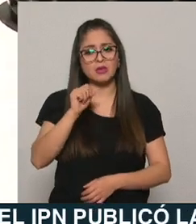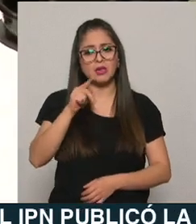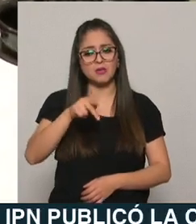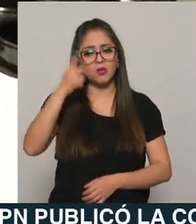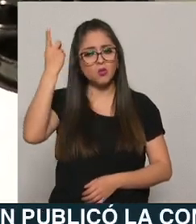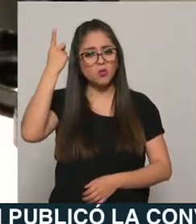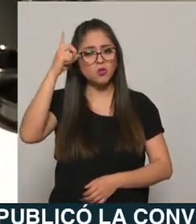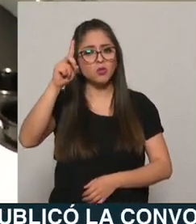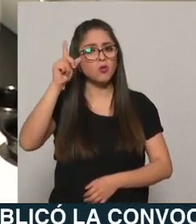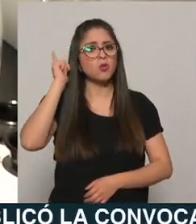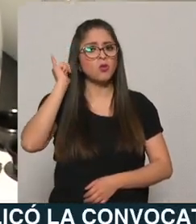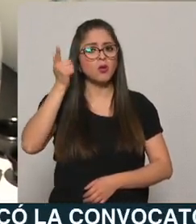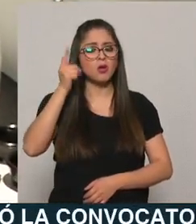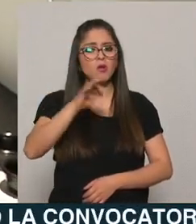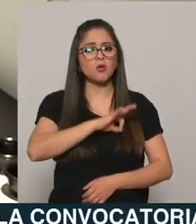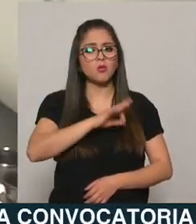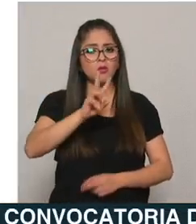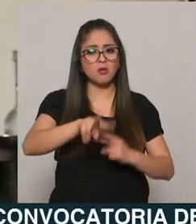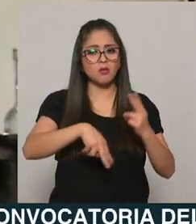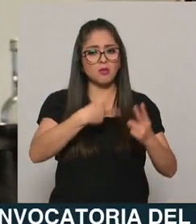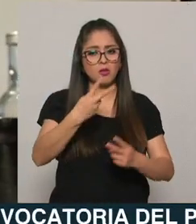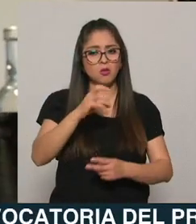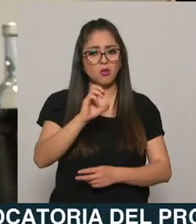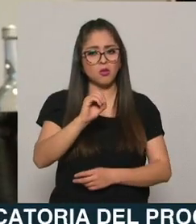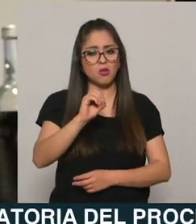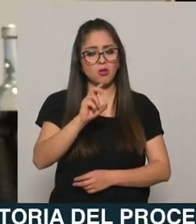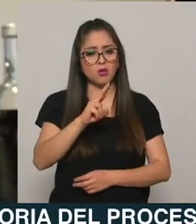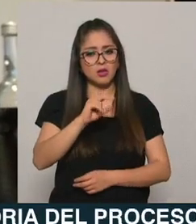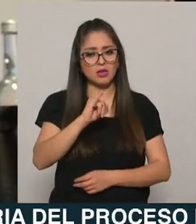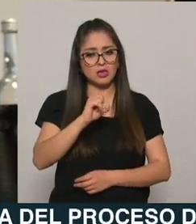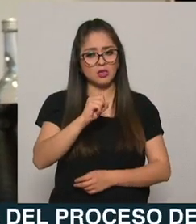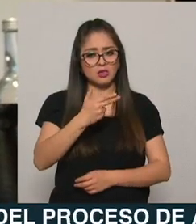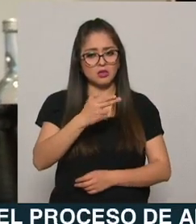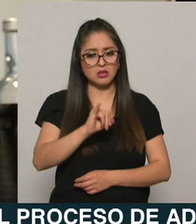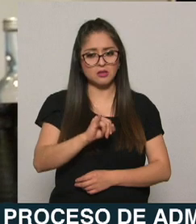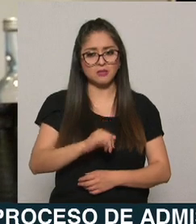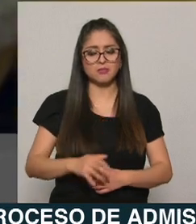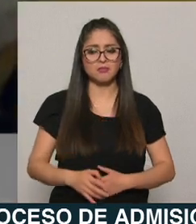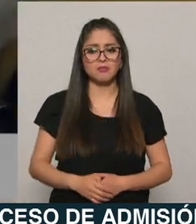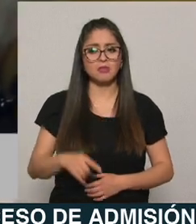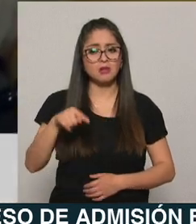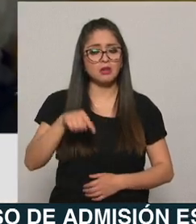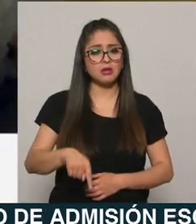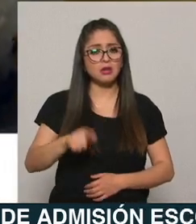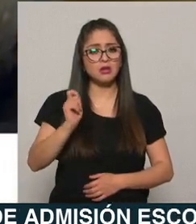nos invita a conocer Oishi. Es una comida muy sana.